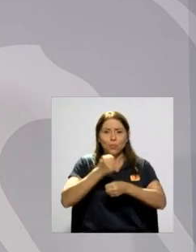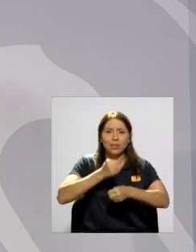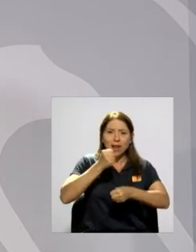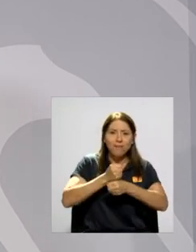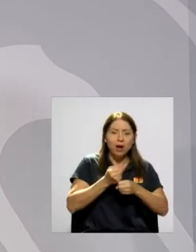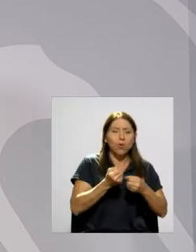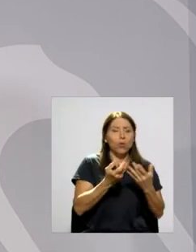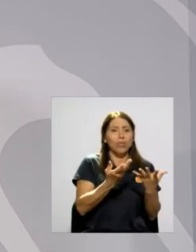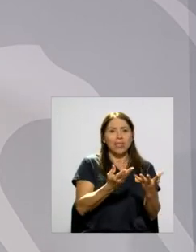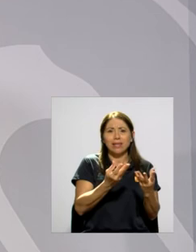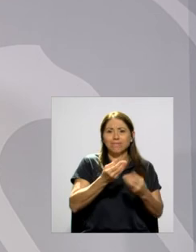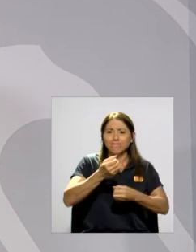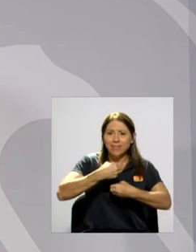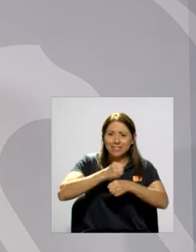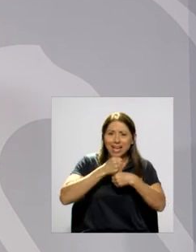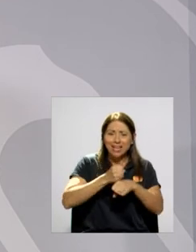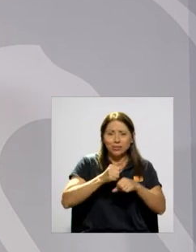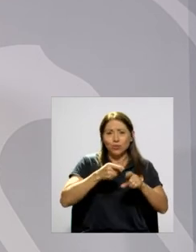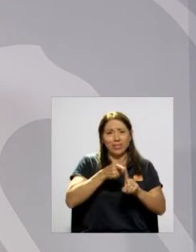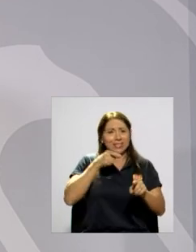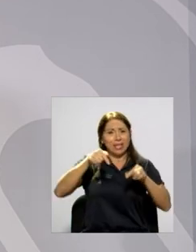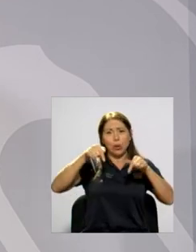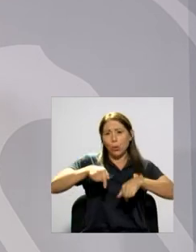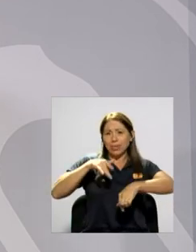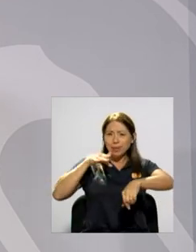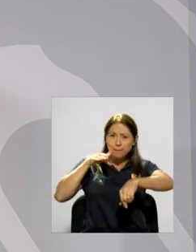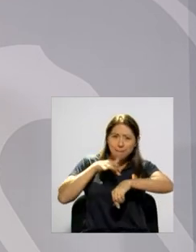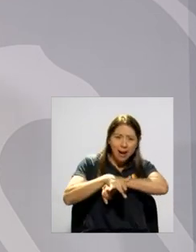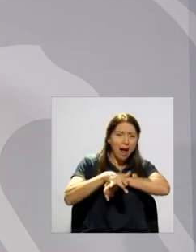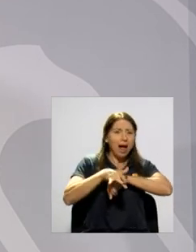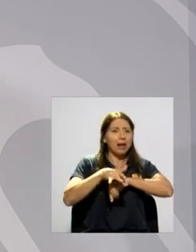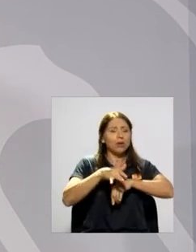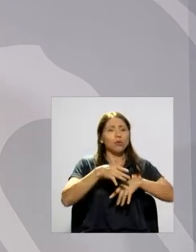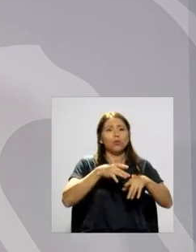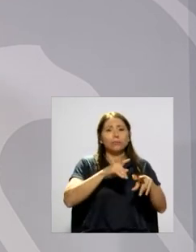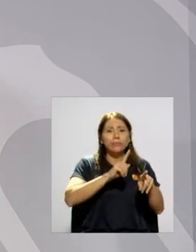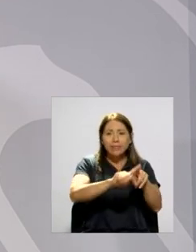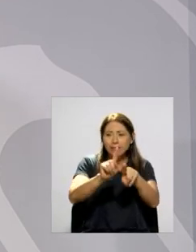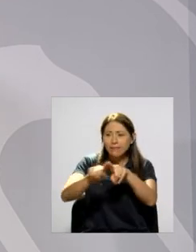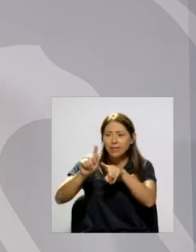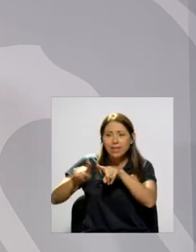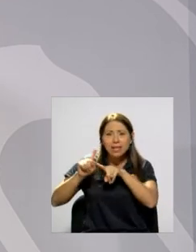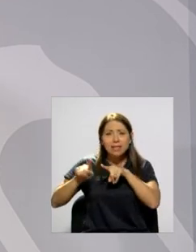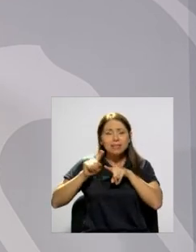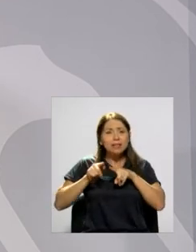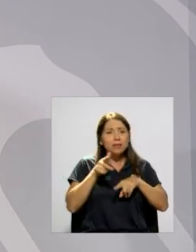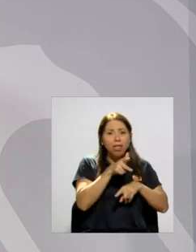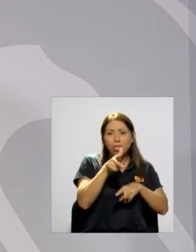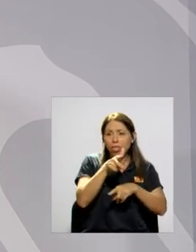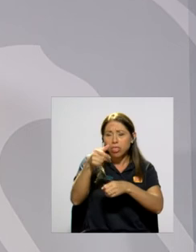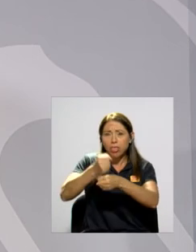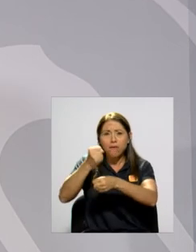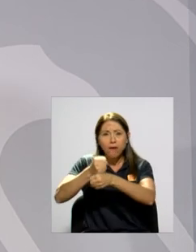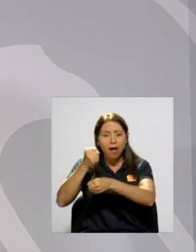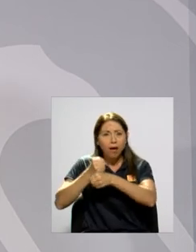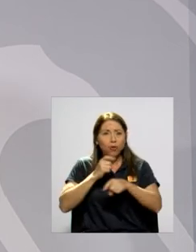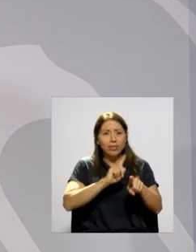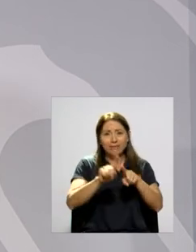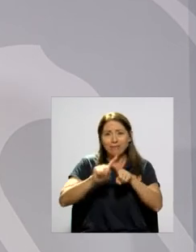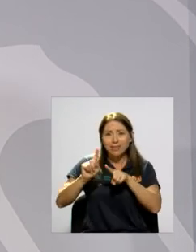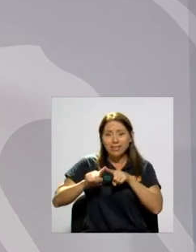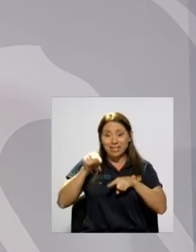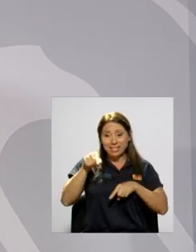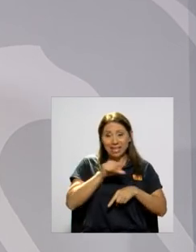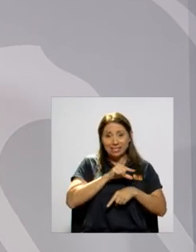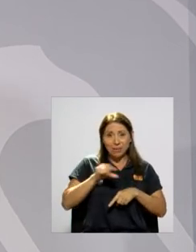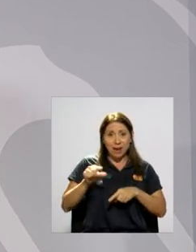producción, que hoy desde muy temprano estaba recogiendo una serie de declaraciones que durante toda esta semana vamos a tratar de